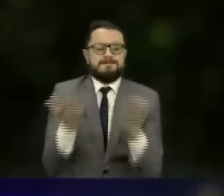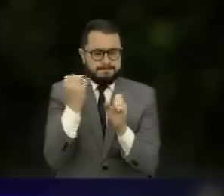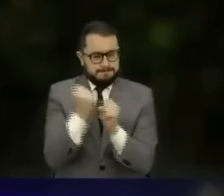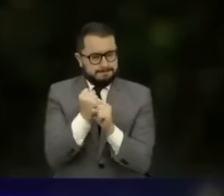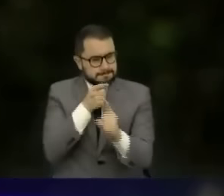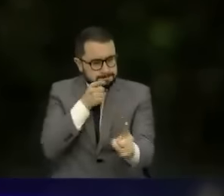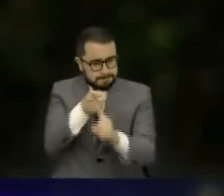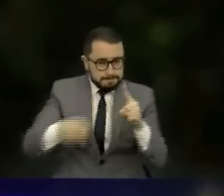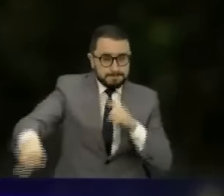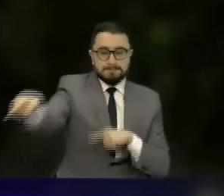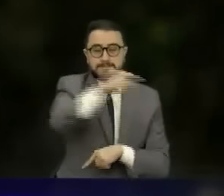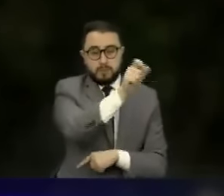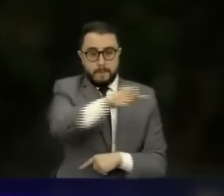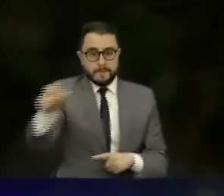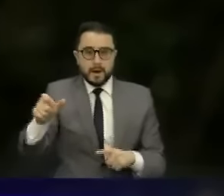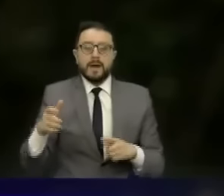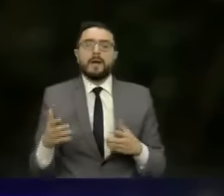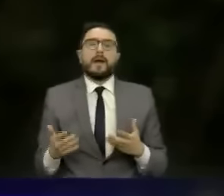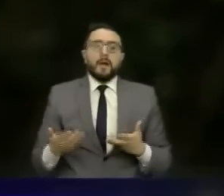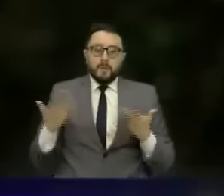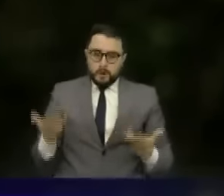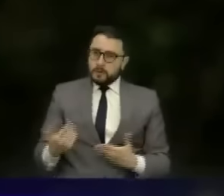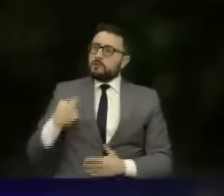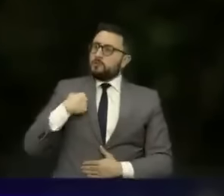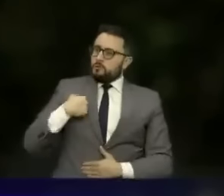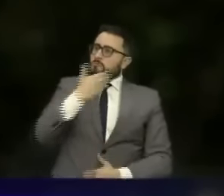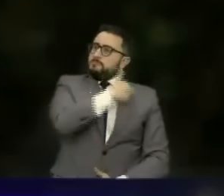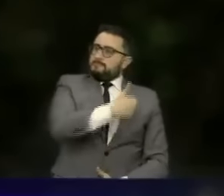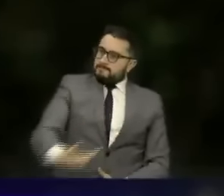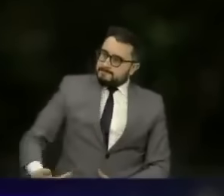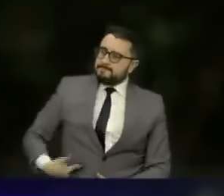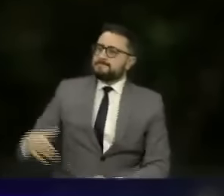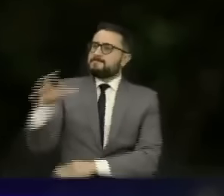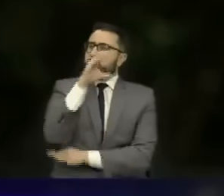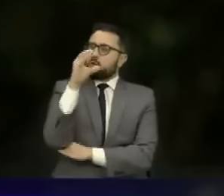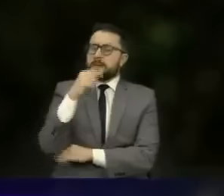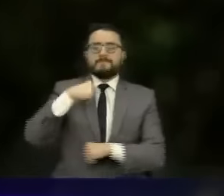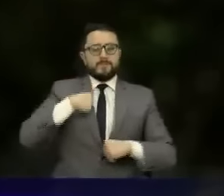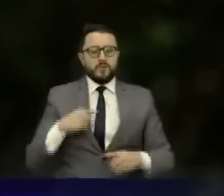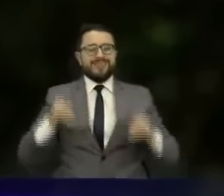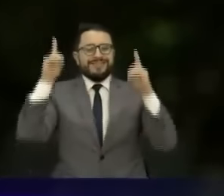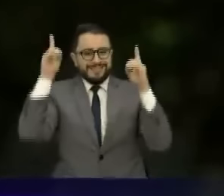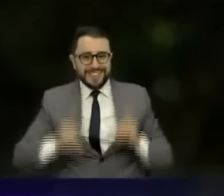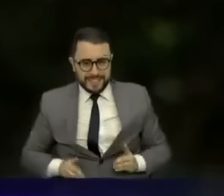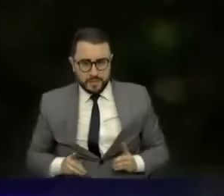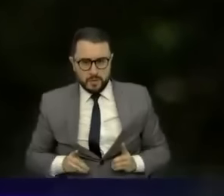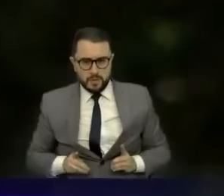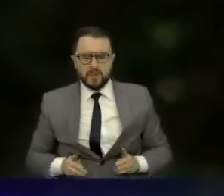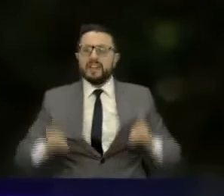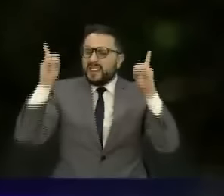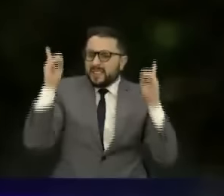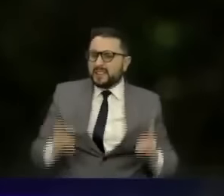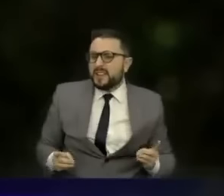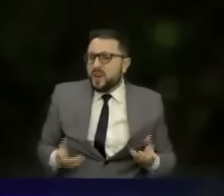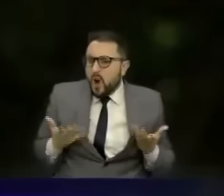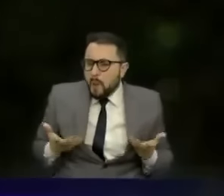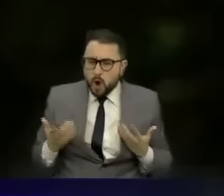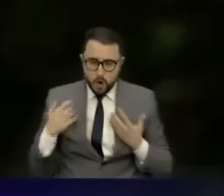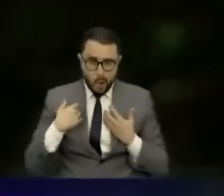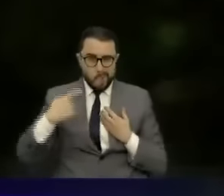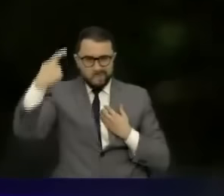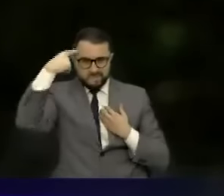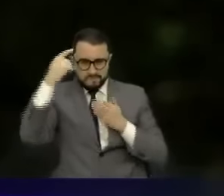de nuestras decisiones al llegar como presidente de la República no fue mirar tanto las grandes estrategias de